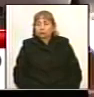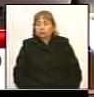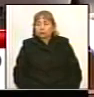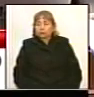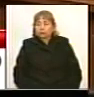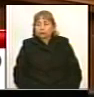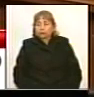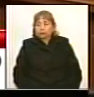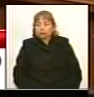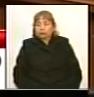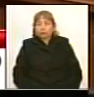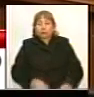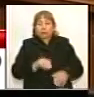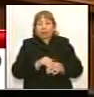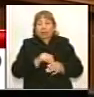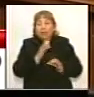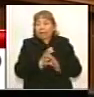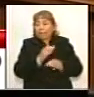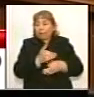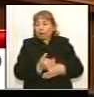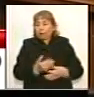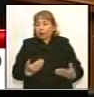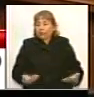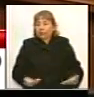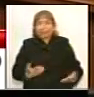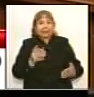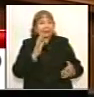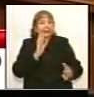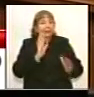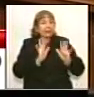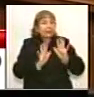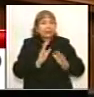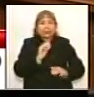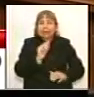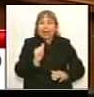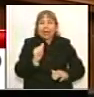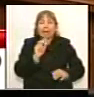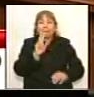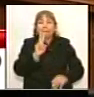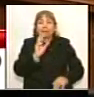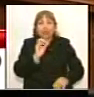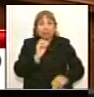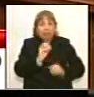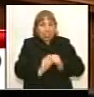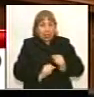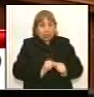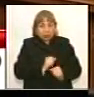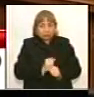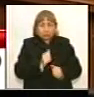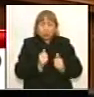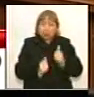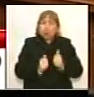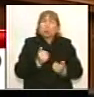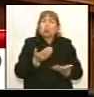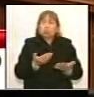Continúe. Y la forma agravada entre los 10 y los 20 años. ¿Y qué nos propone el proyecto de